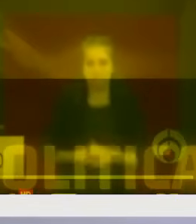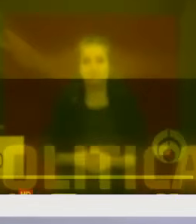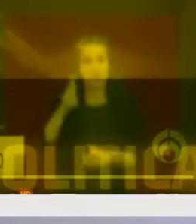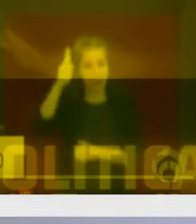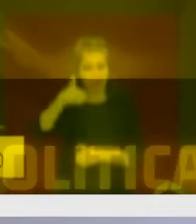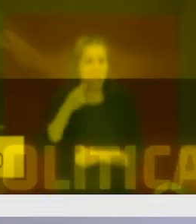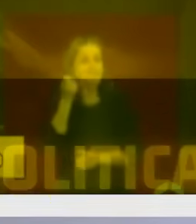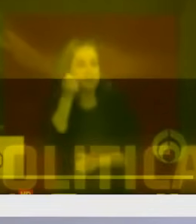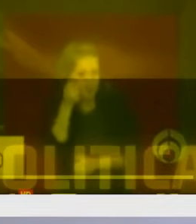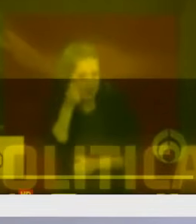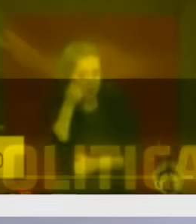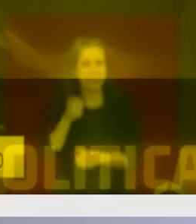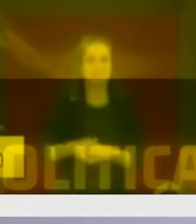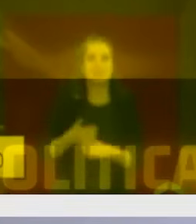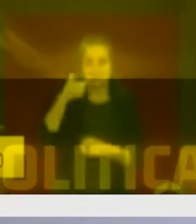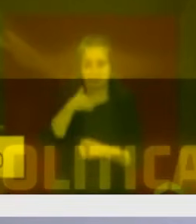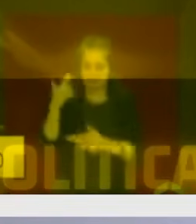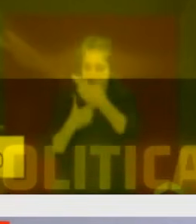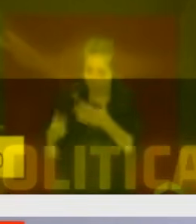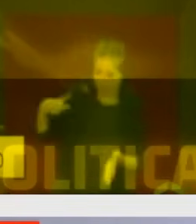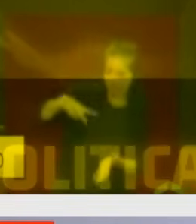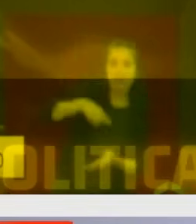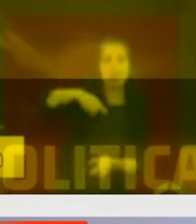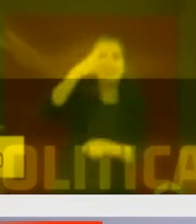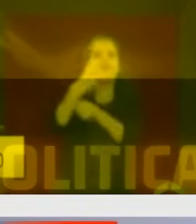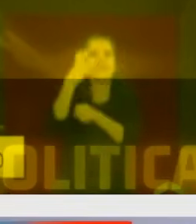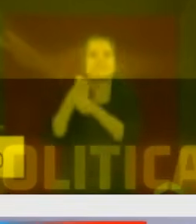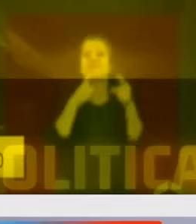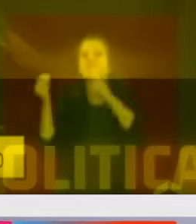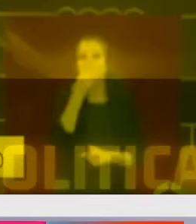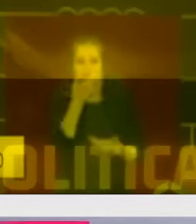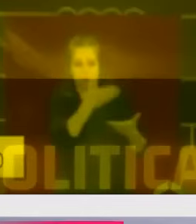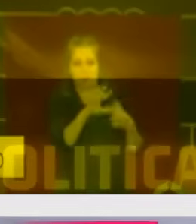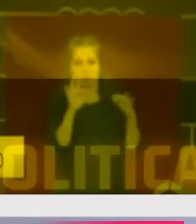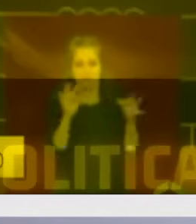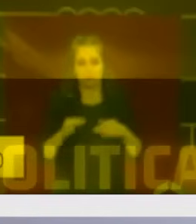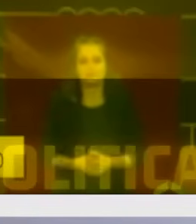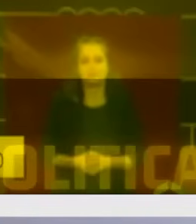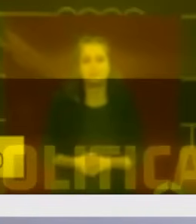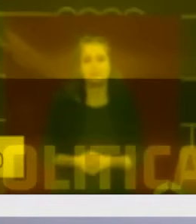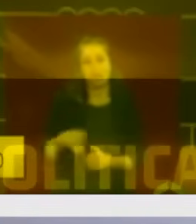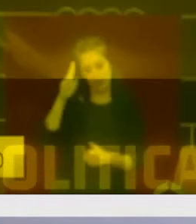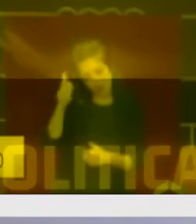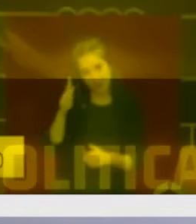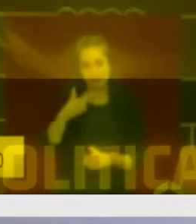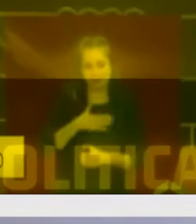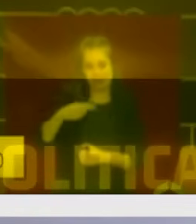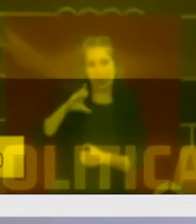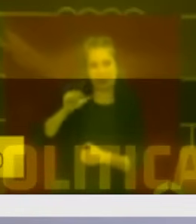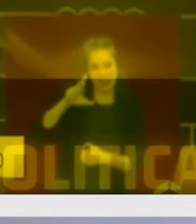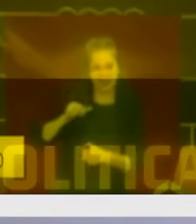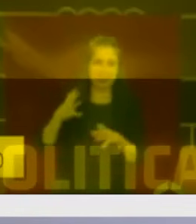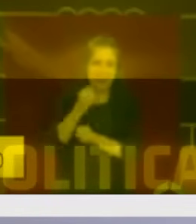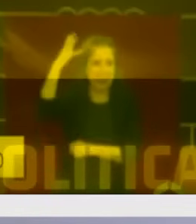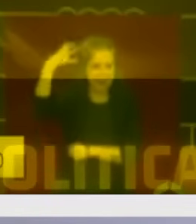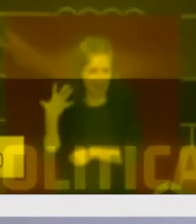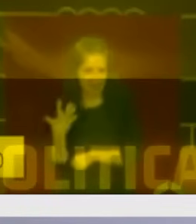que fue una manera de querer desviar las respuestas. Fíjese, todo el tiempo ha dicho que él no